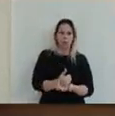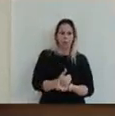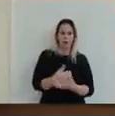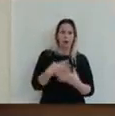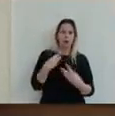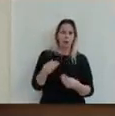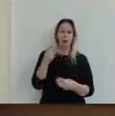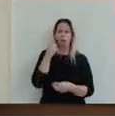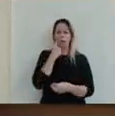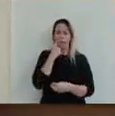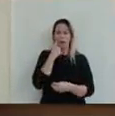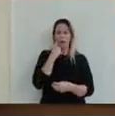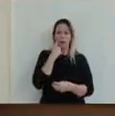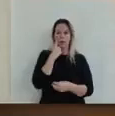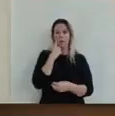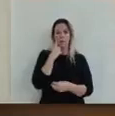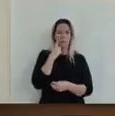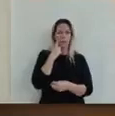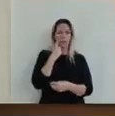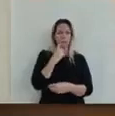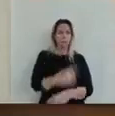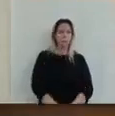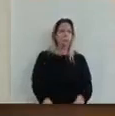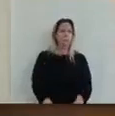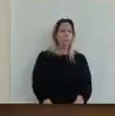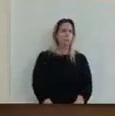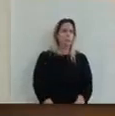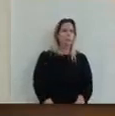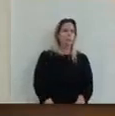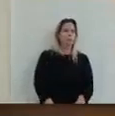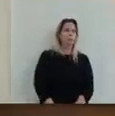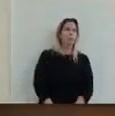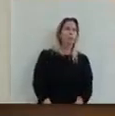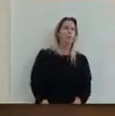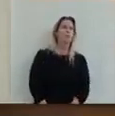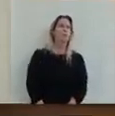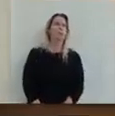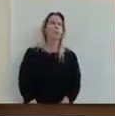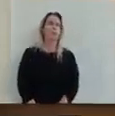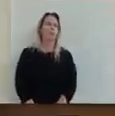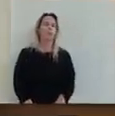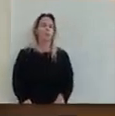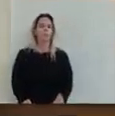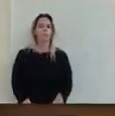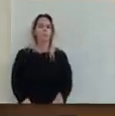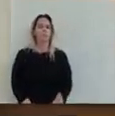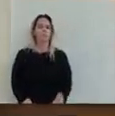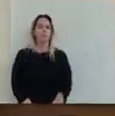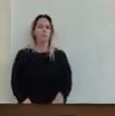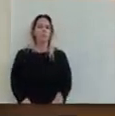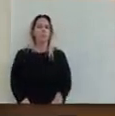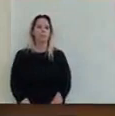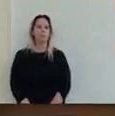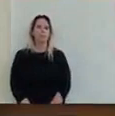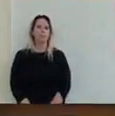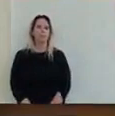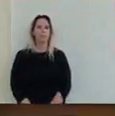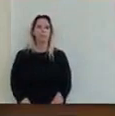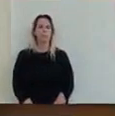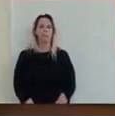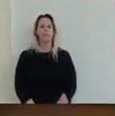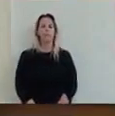Porque la Secretaría de Salud no tenía personal, o me diga alguien que me desmienta en este momento, no había